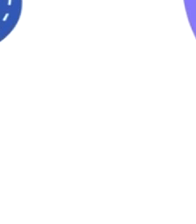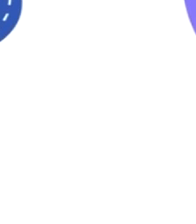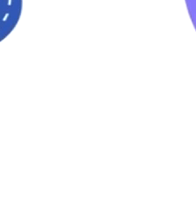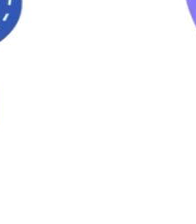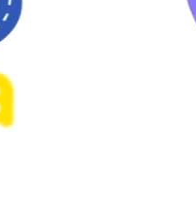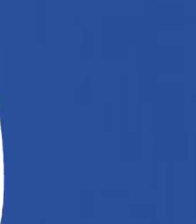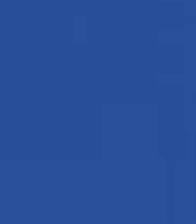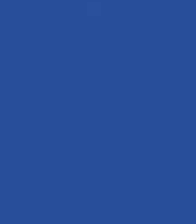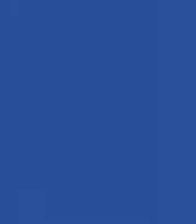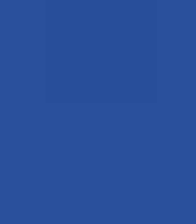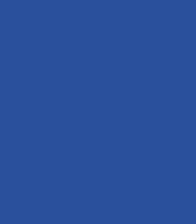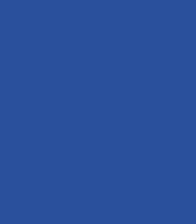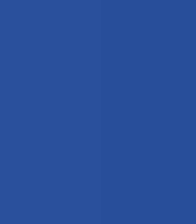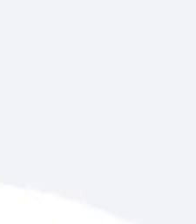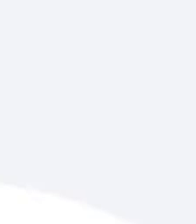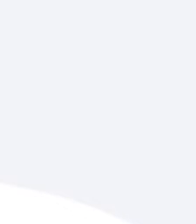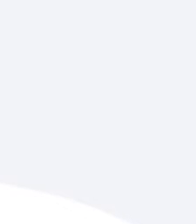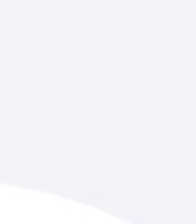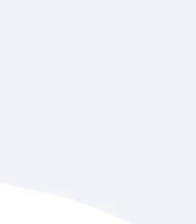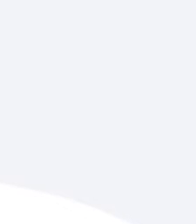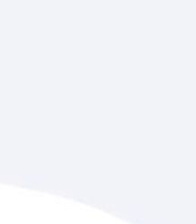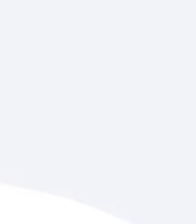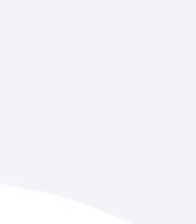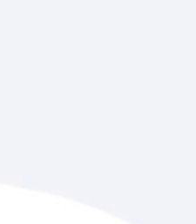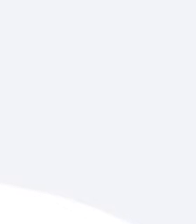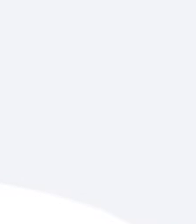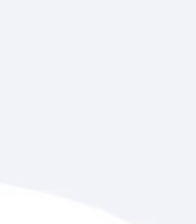Aprendo en casa.